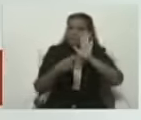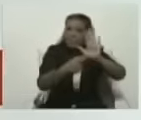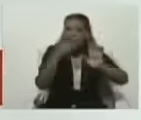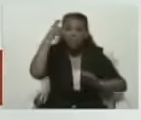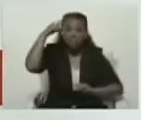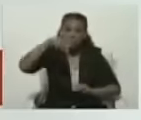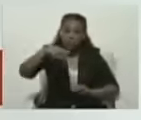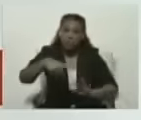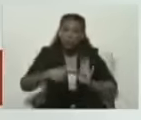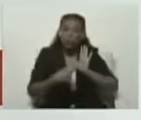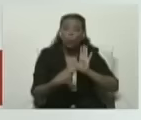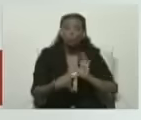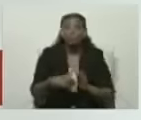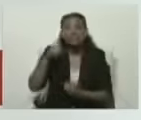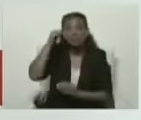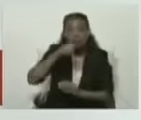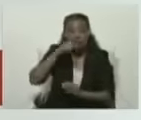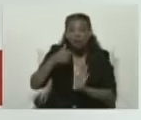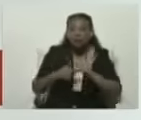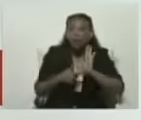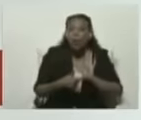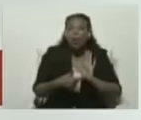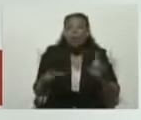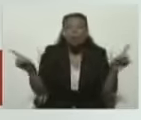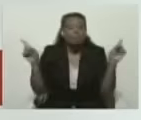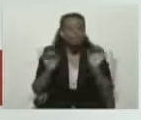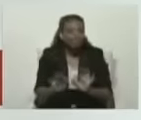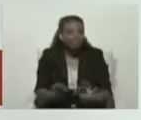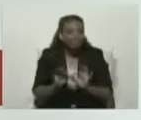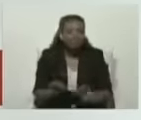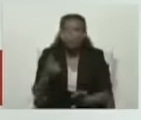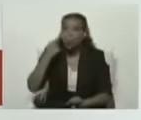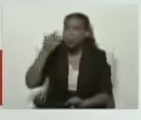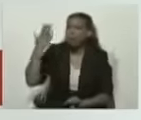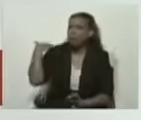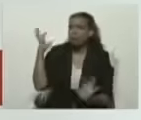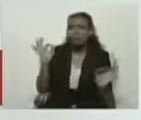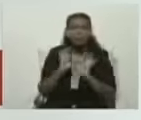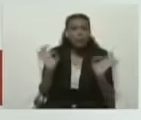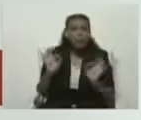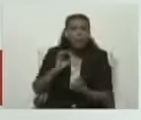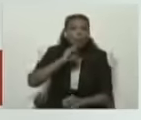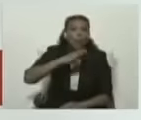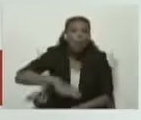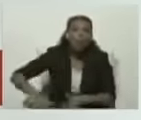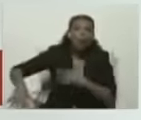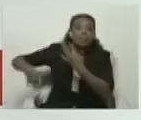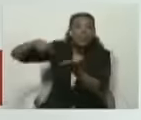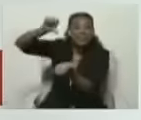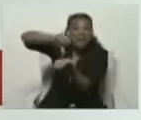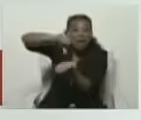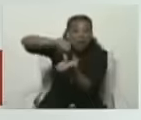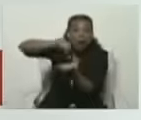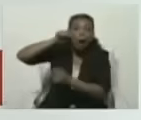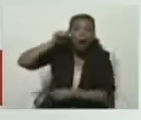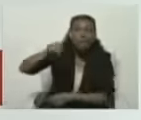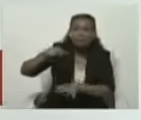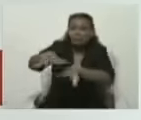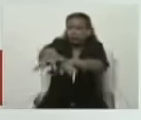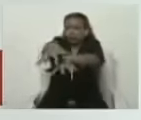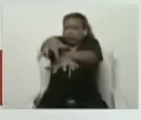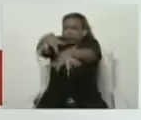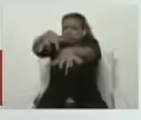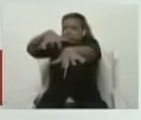presentarles aquí el día de hoy, pero igual, no se había visto en la historia de Coro una